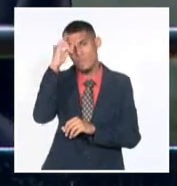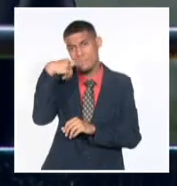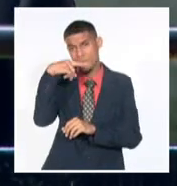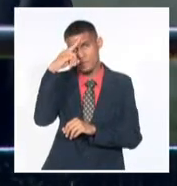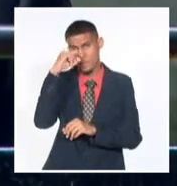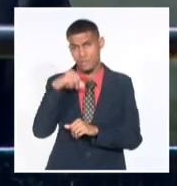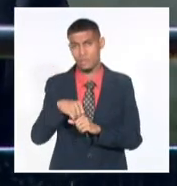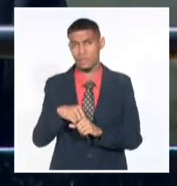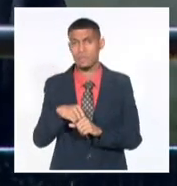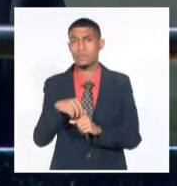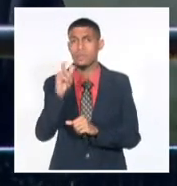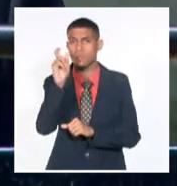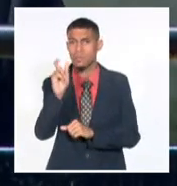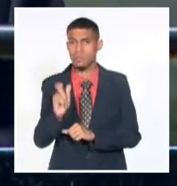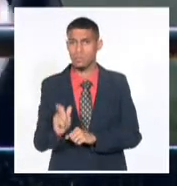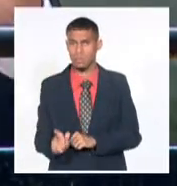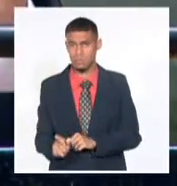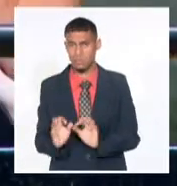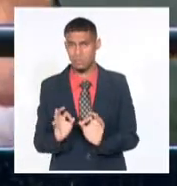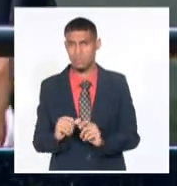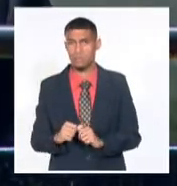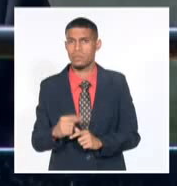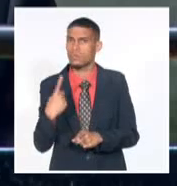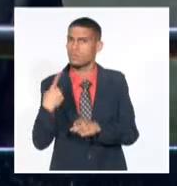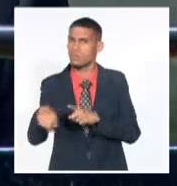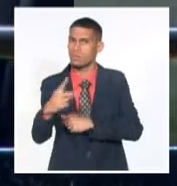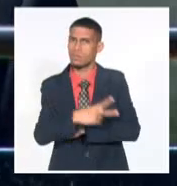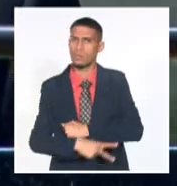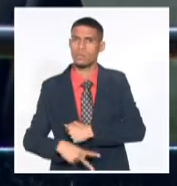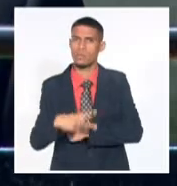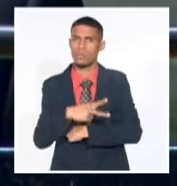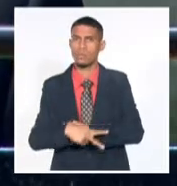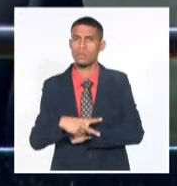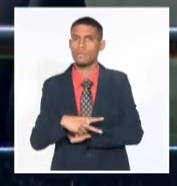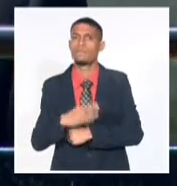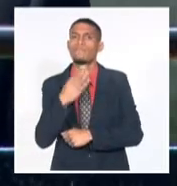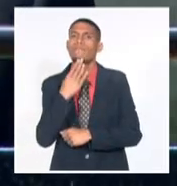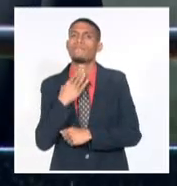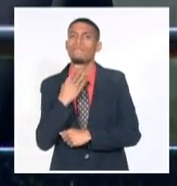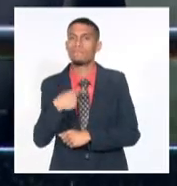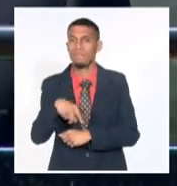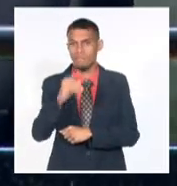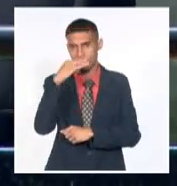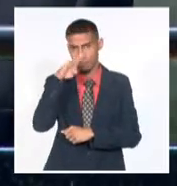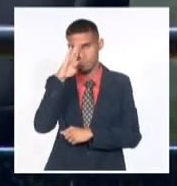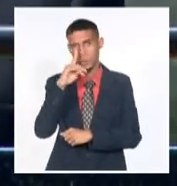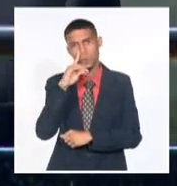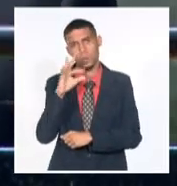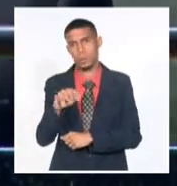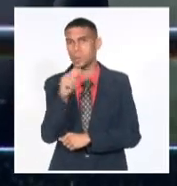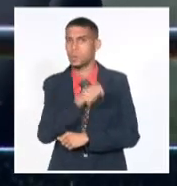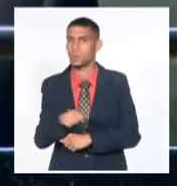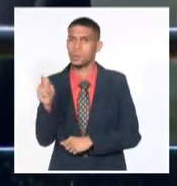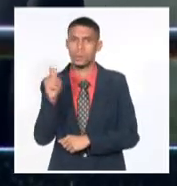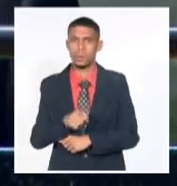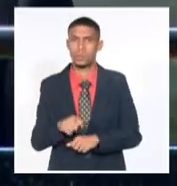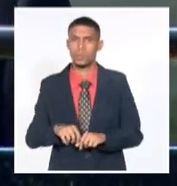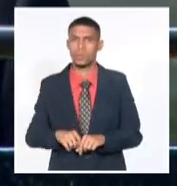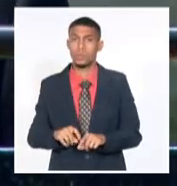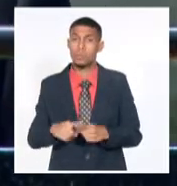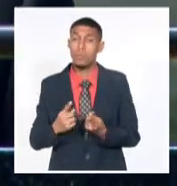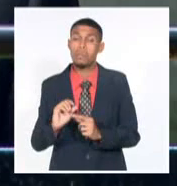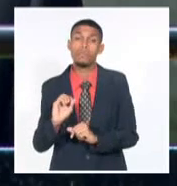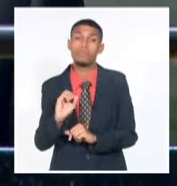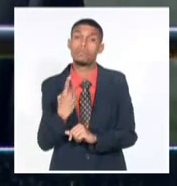los ciudadanos de otros países que disfrutan de ese privilegio por el solo hecho de